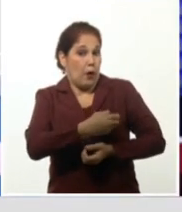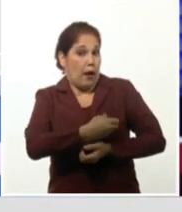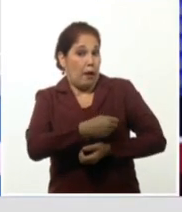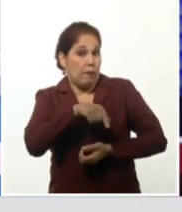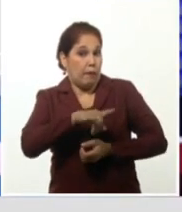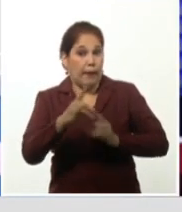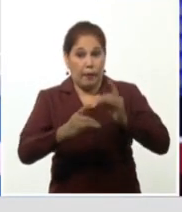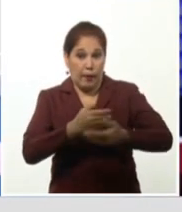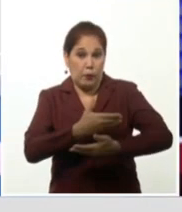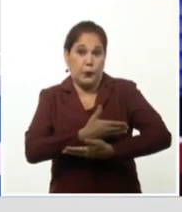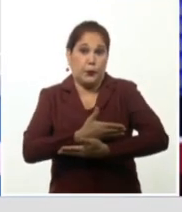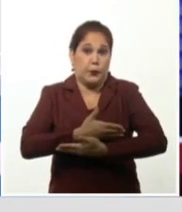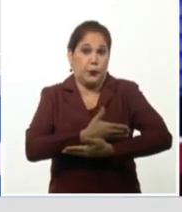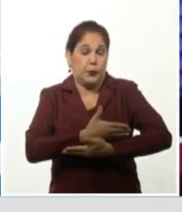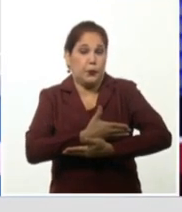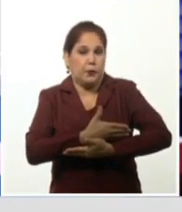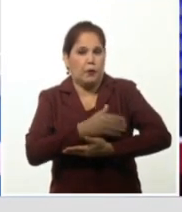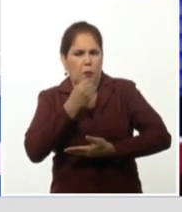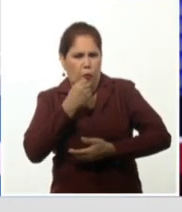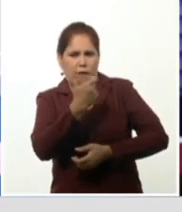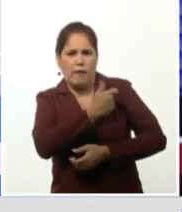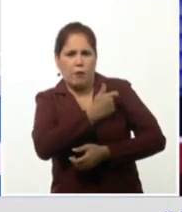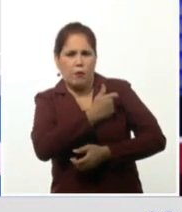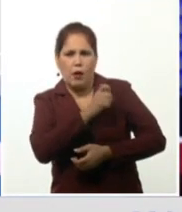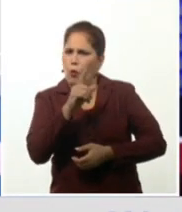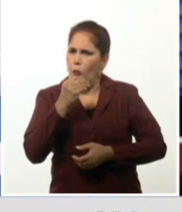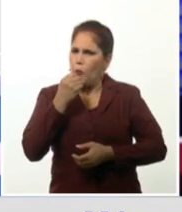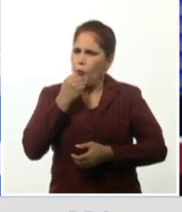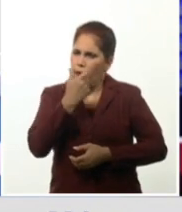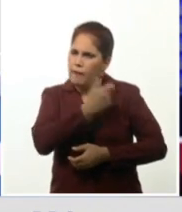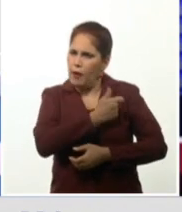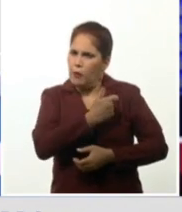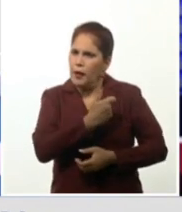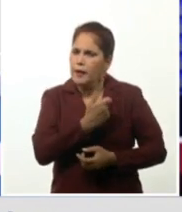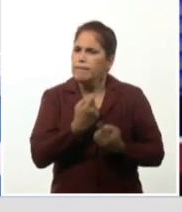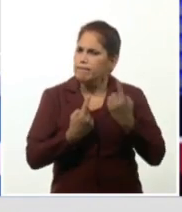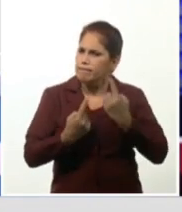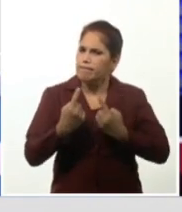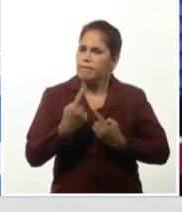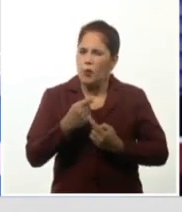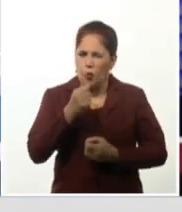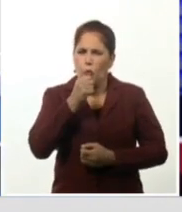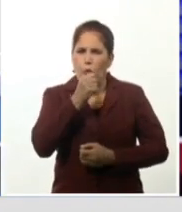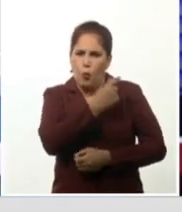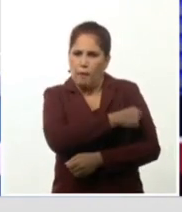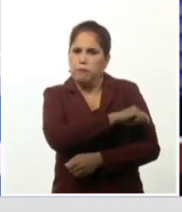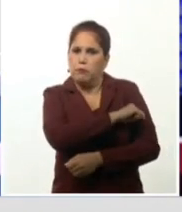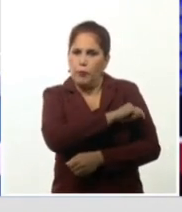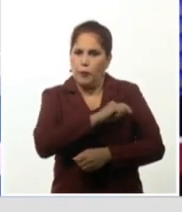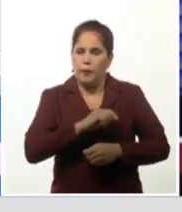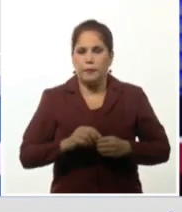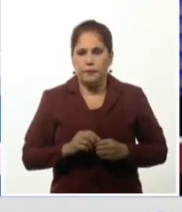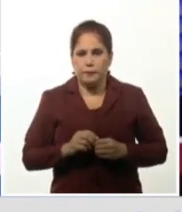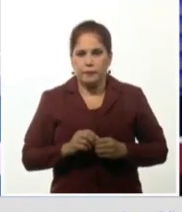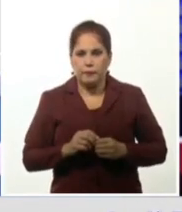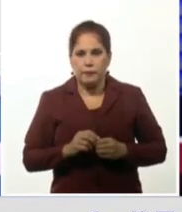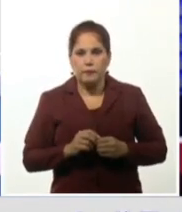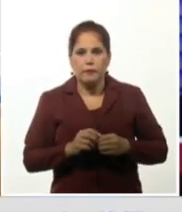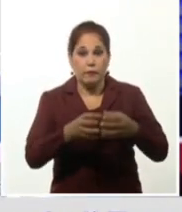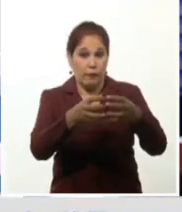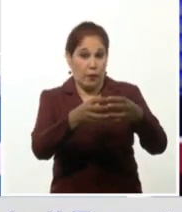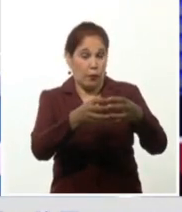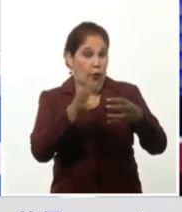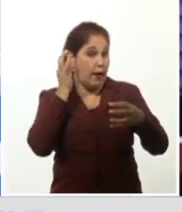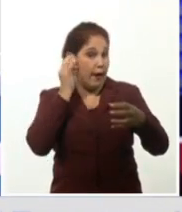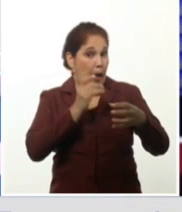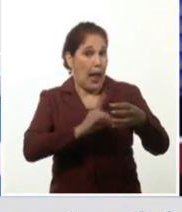lactando, si podían o no ser parte del esquema de intervención sanitaria. ¿Es un criterio de exclusión en el caso